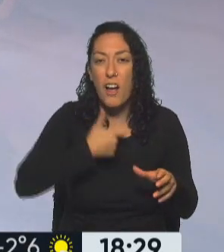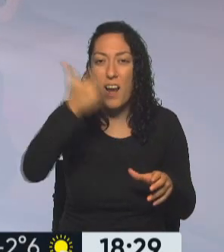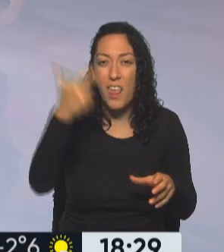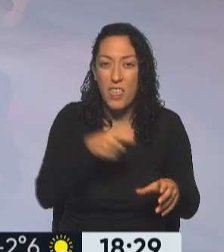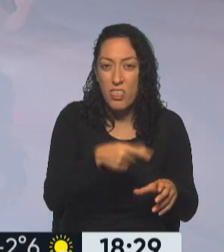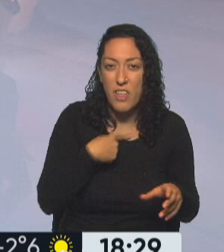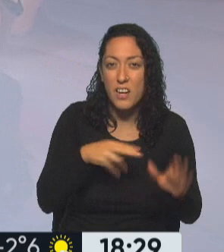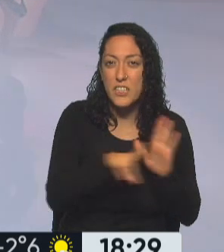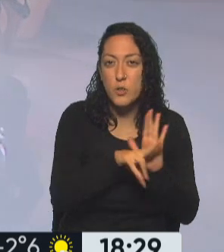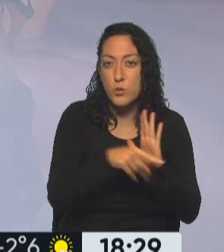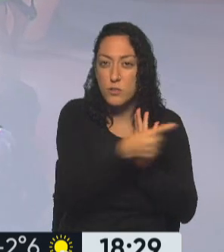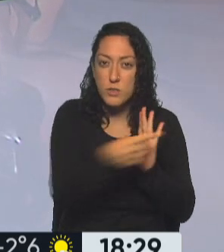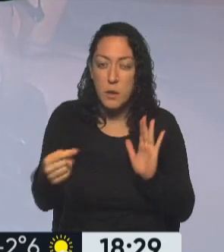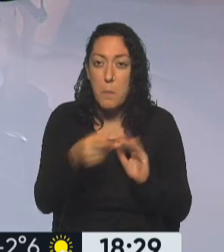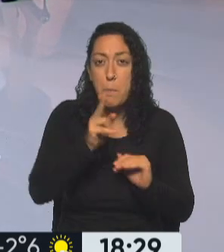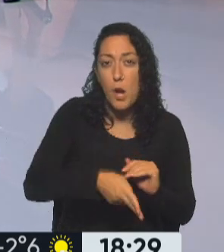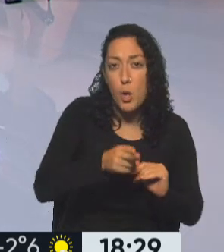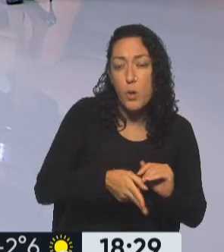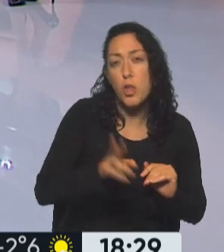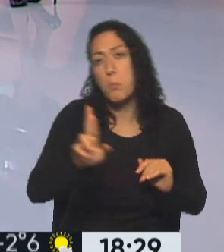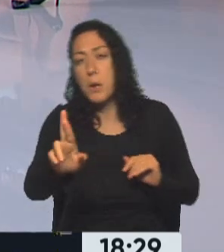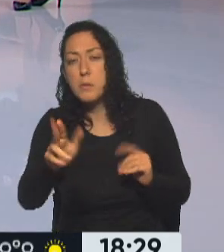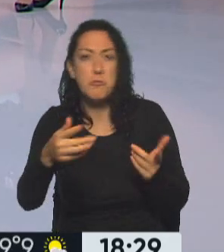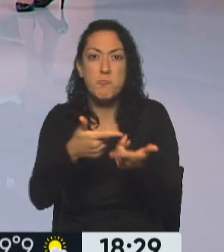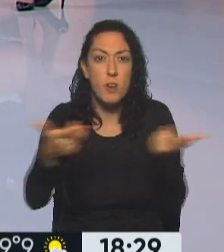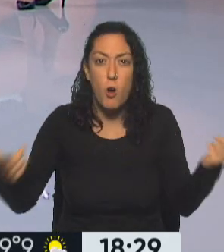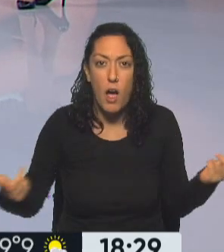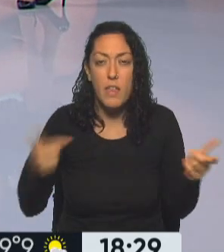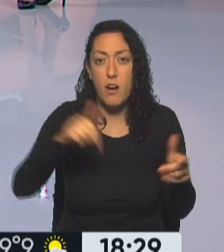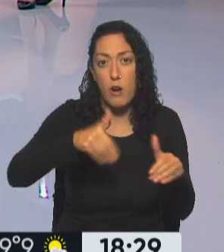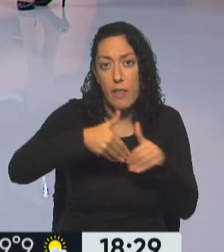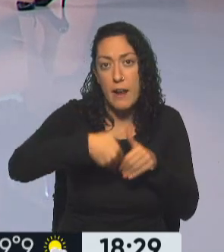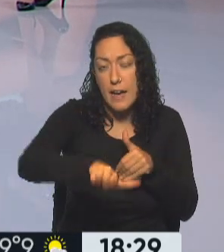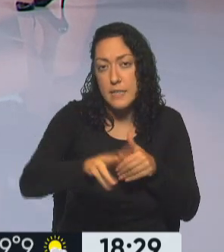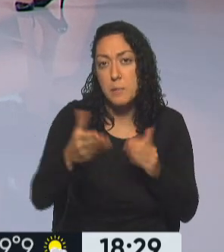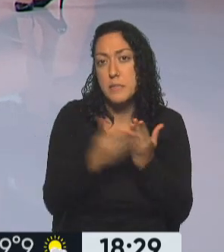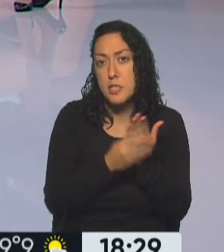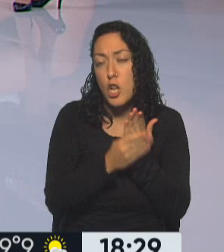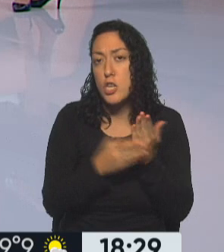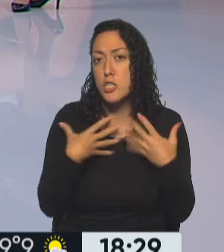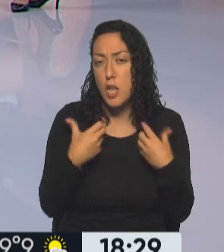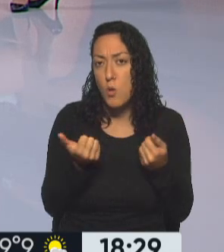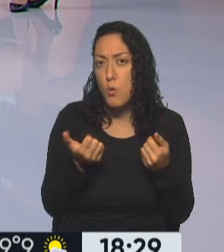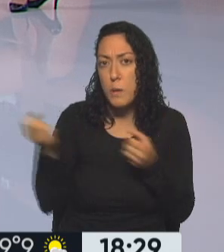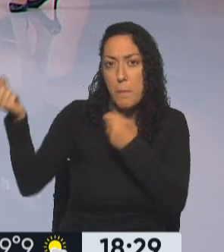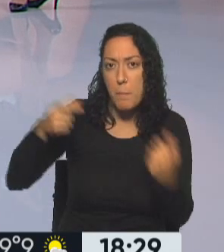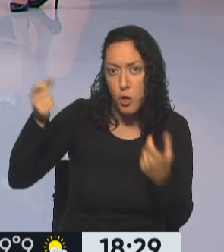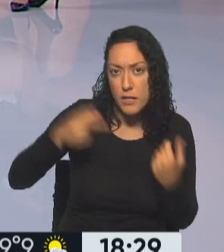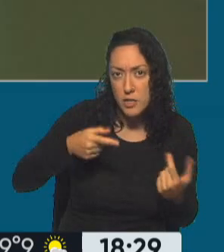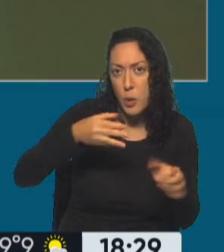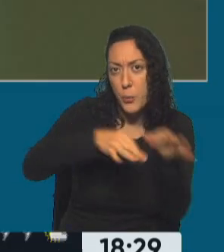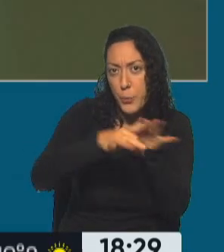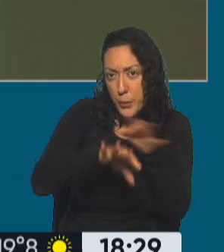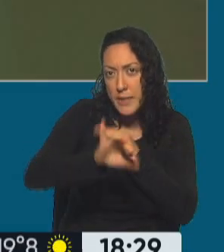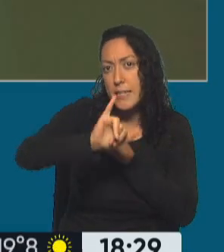esta semana, porque no estaba ni prohibido ni permitido. Pero a partir de ahora, el Ministerio de Salud prohibió la importación y venta